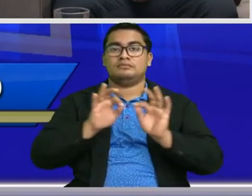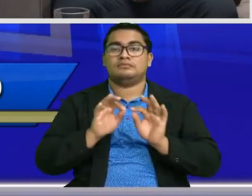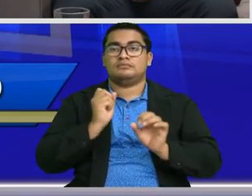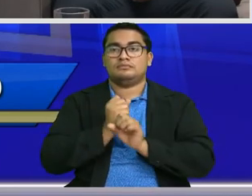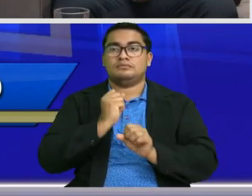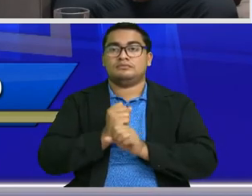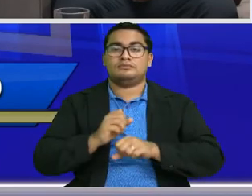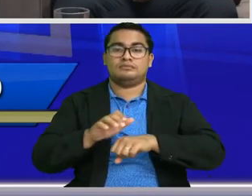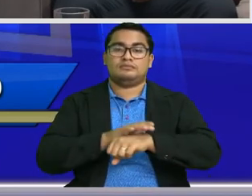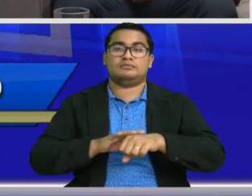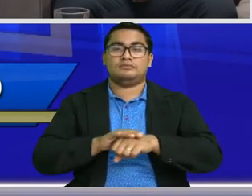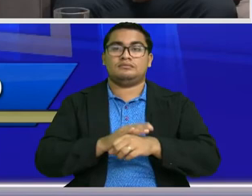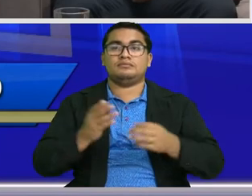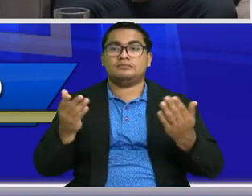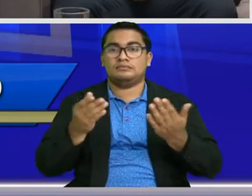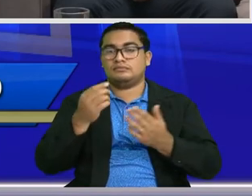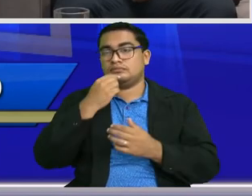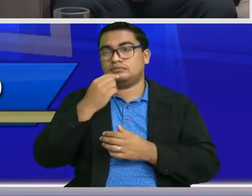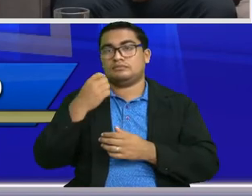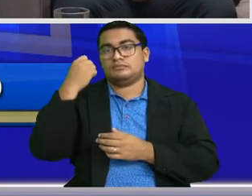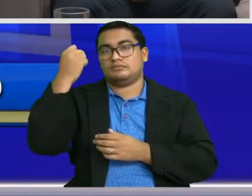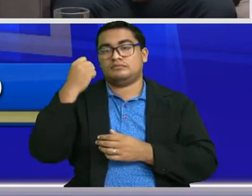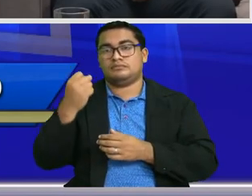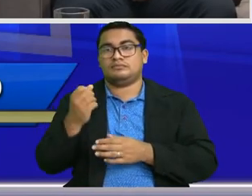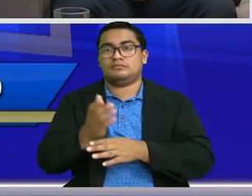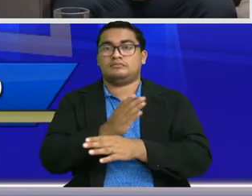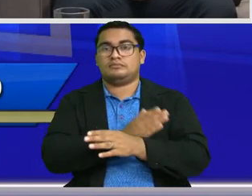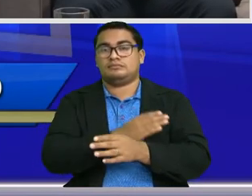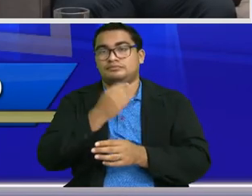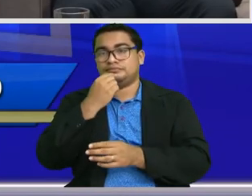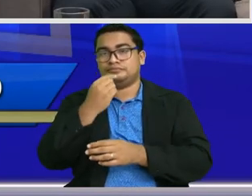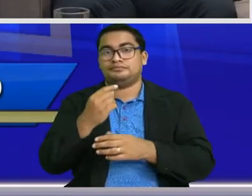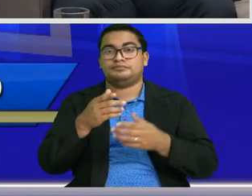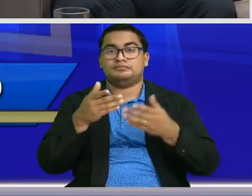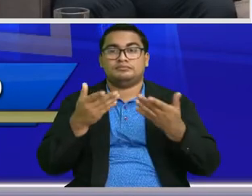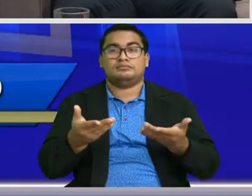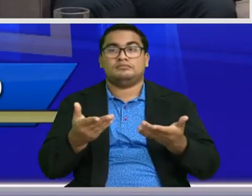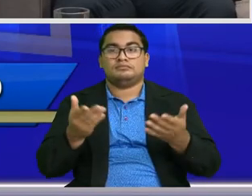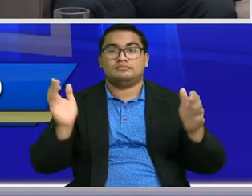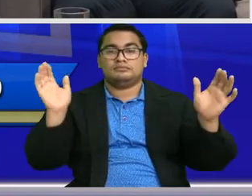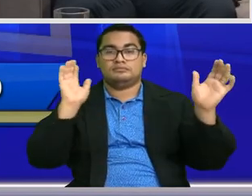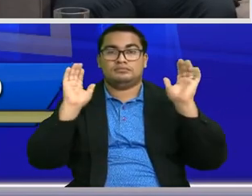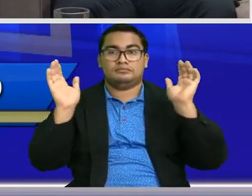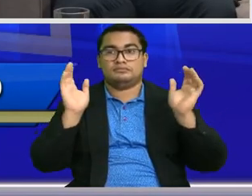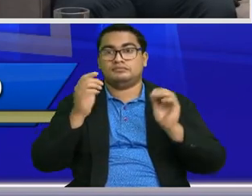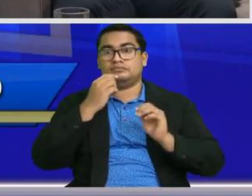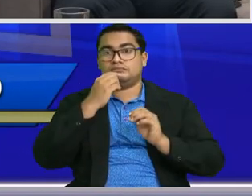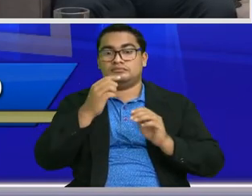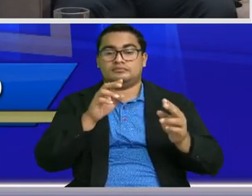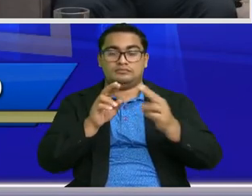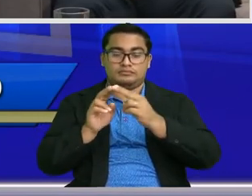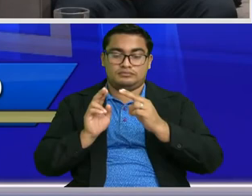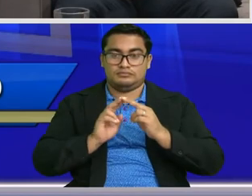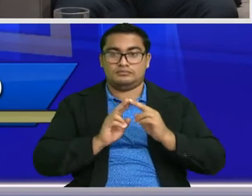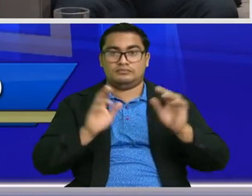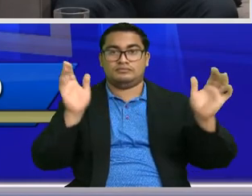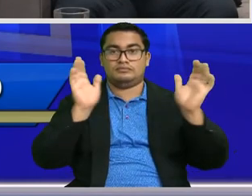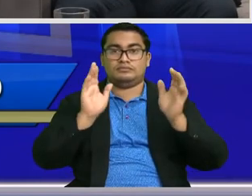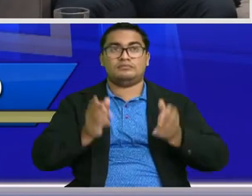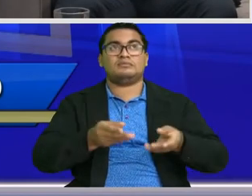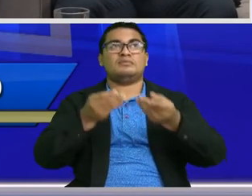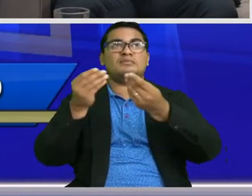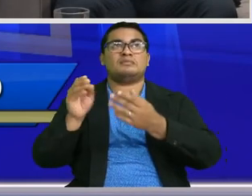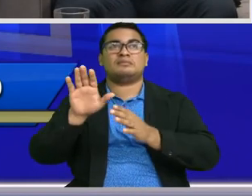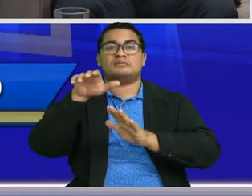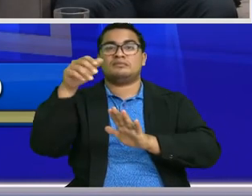van a permitirnos identificar victorias tempranas ahorita, por ejemplo, para sacar al mercado, conectarlos con el mercado de exportación y